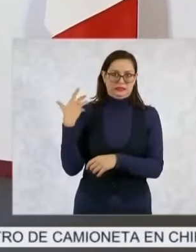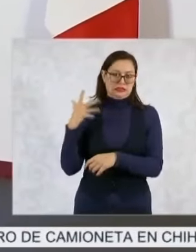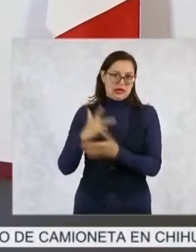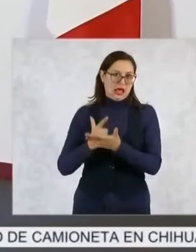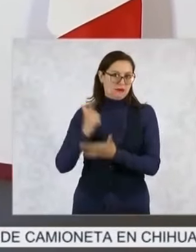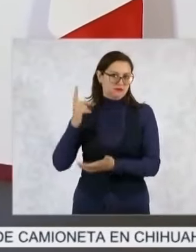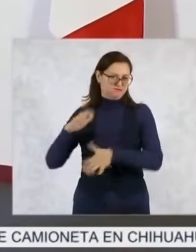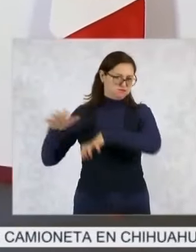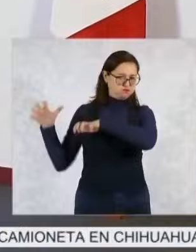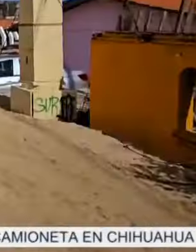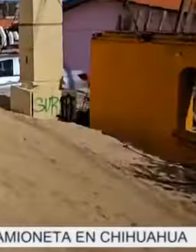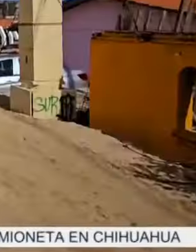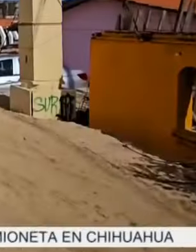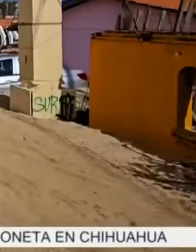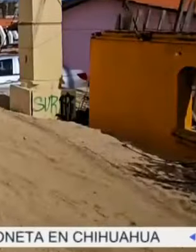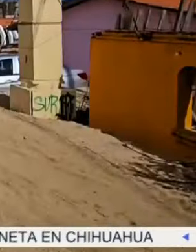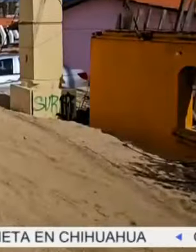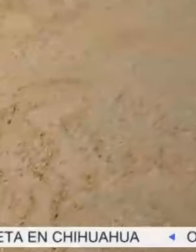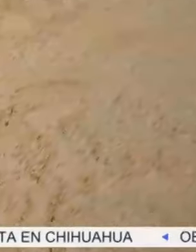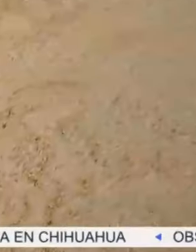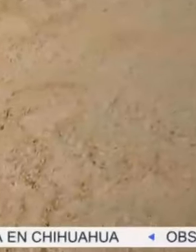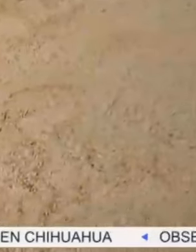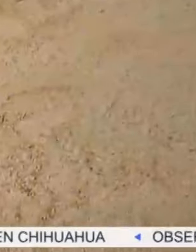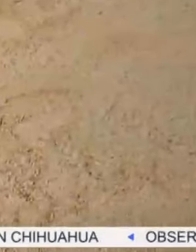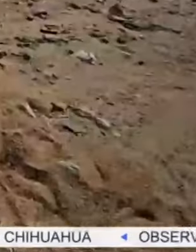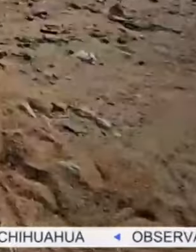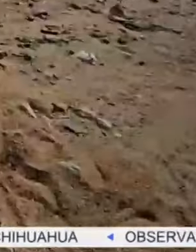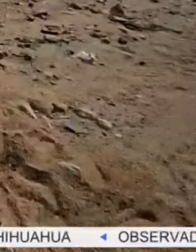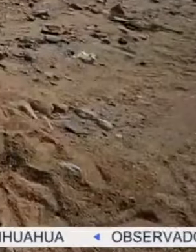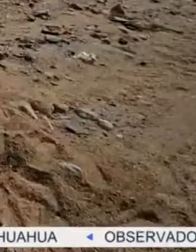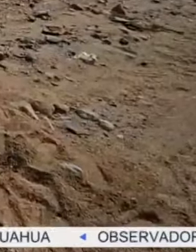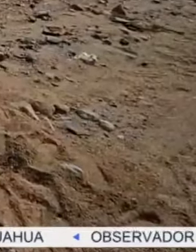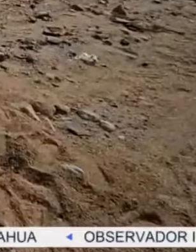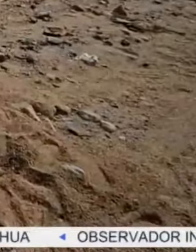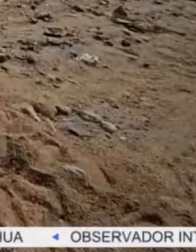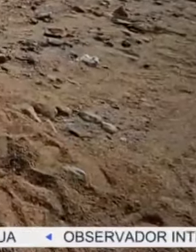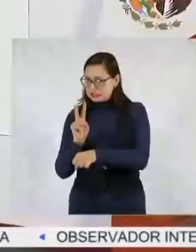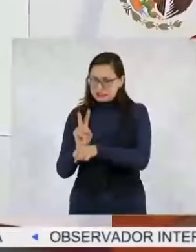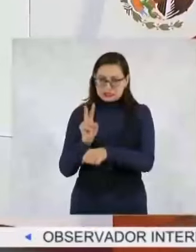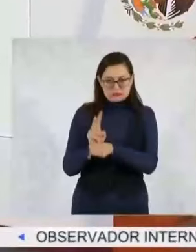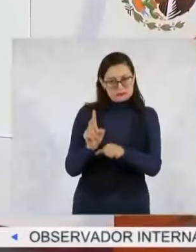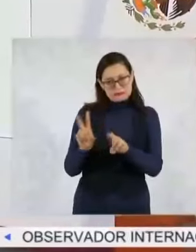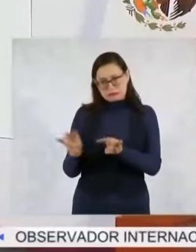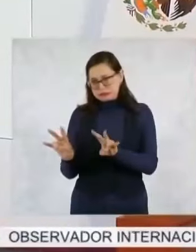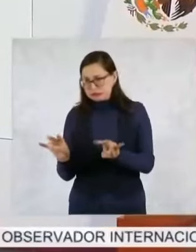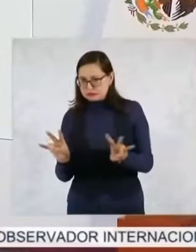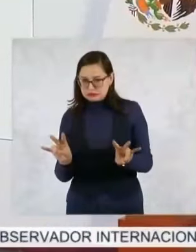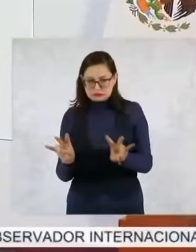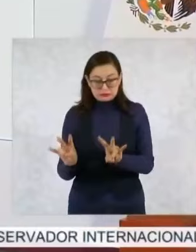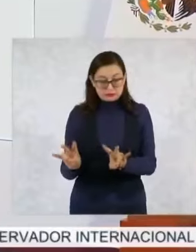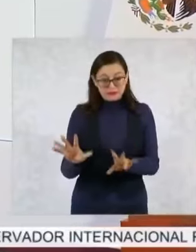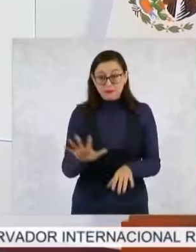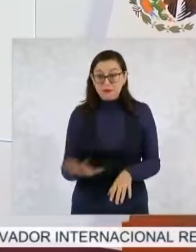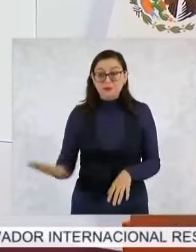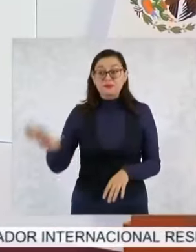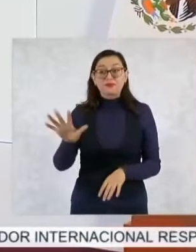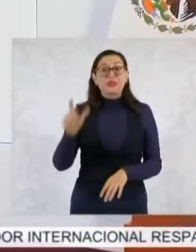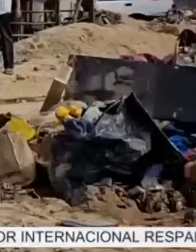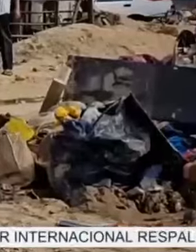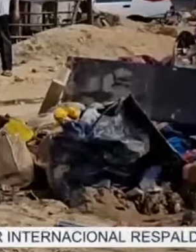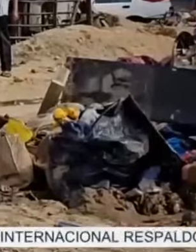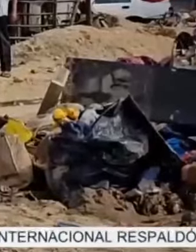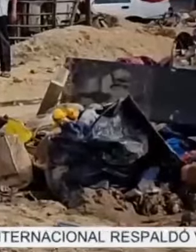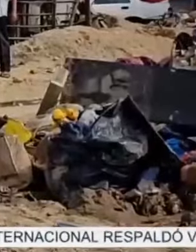las medidas preventivas necesarias Acapulco es en Guerrero en general el día de hoy nos vamos a reunir de